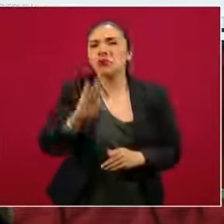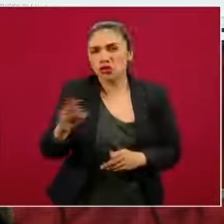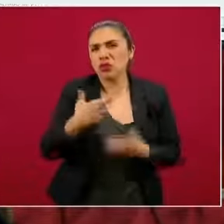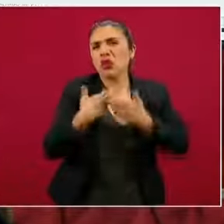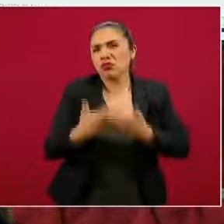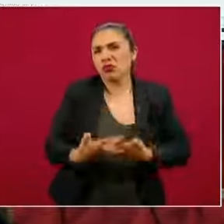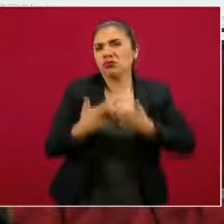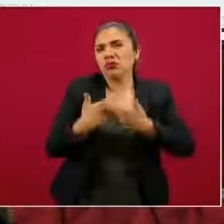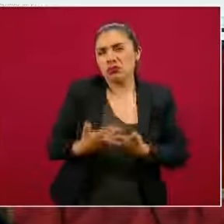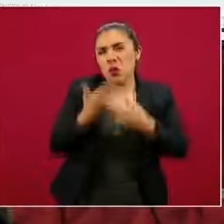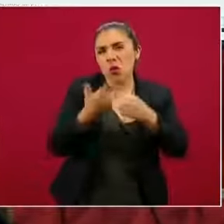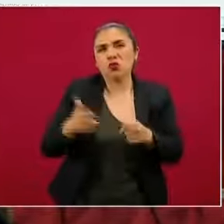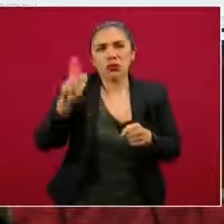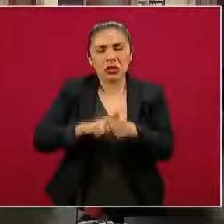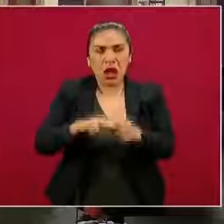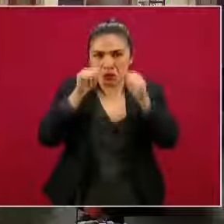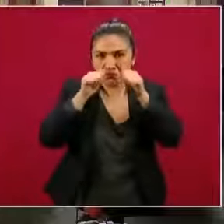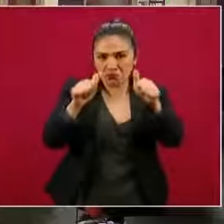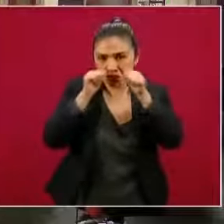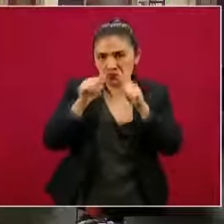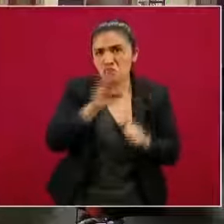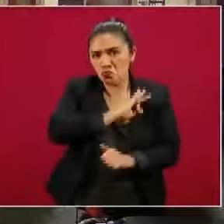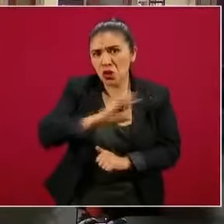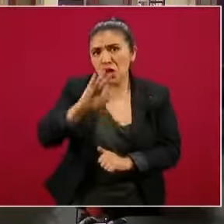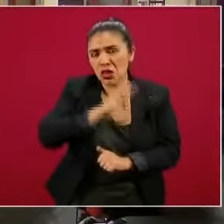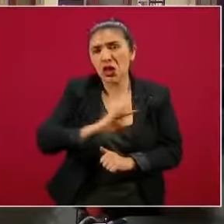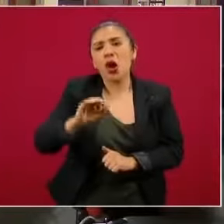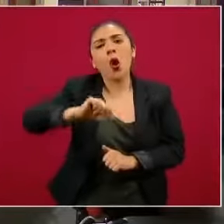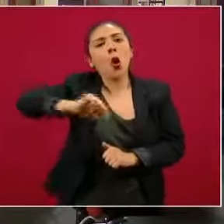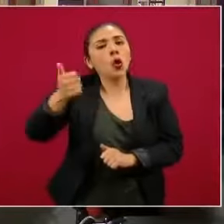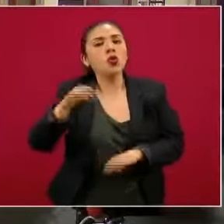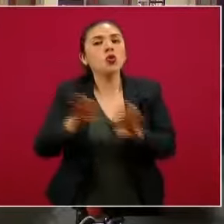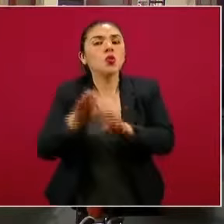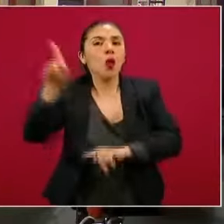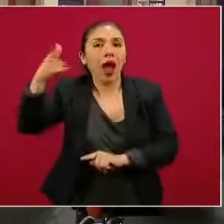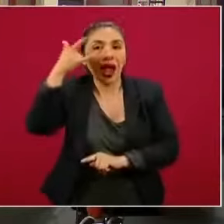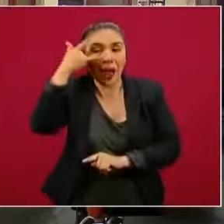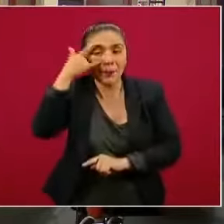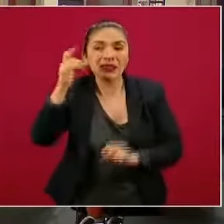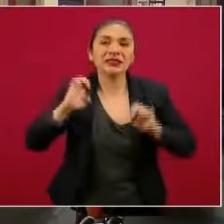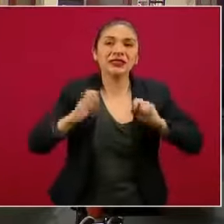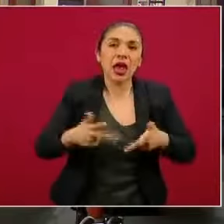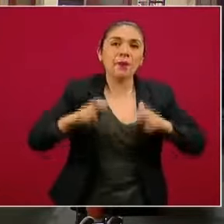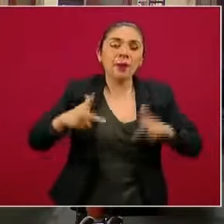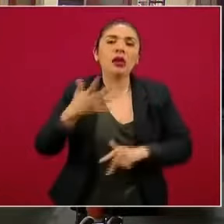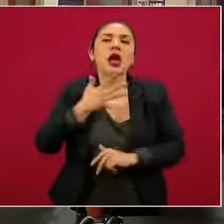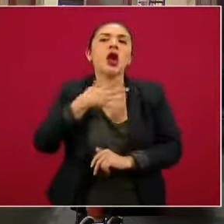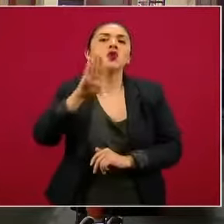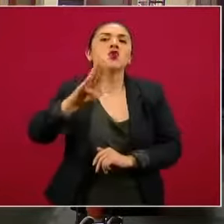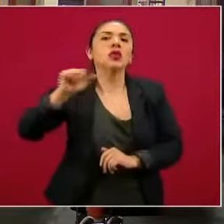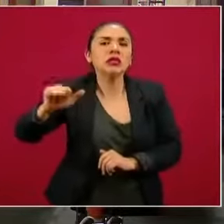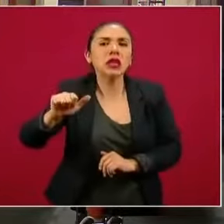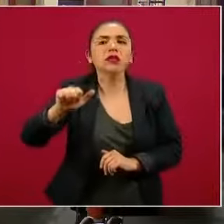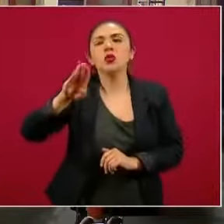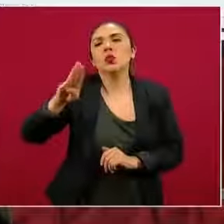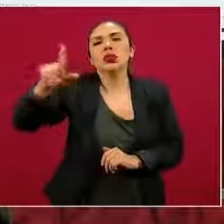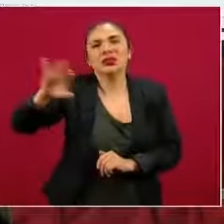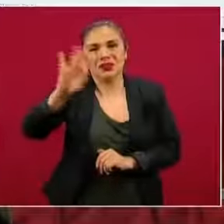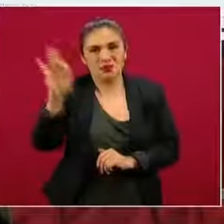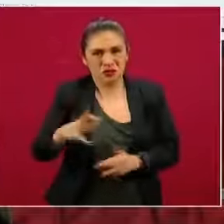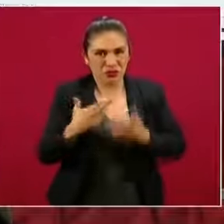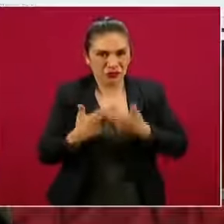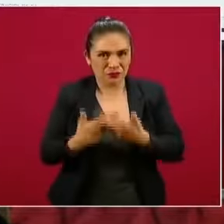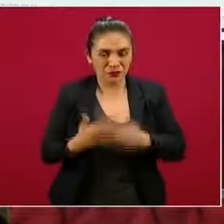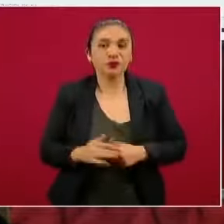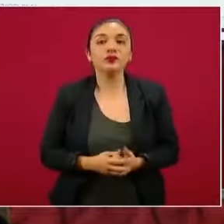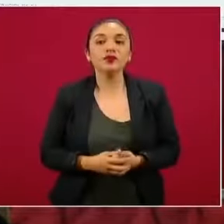todavía de disponibilidad de camas generales y todavía muchos más, como el caso de Campeche y Chiapas con 96 y 97.